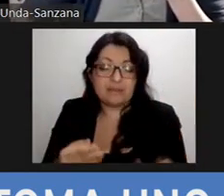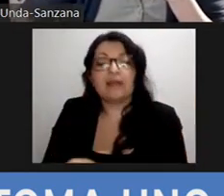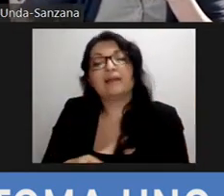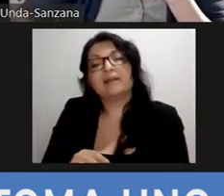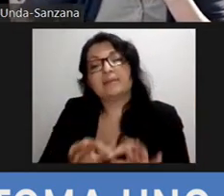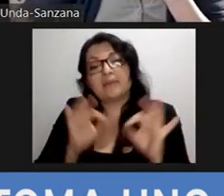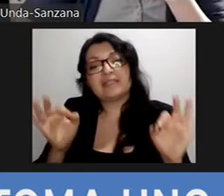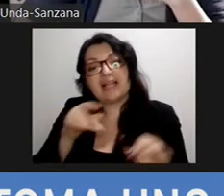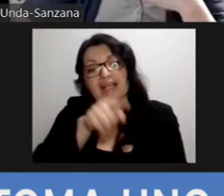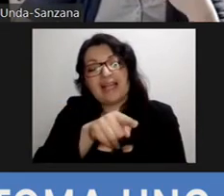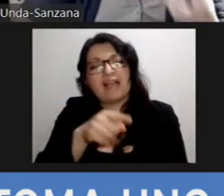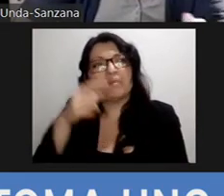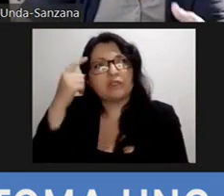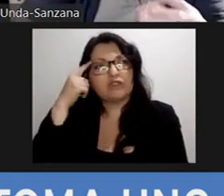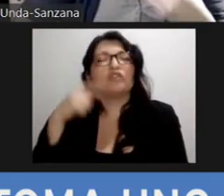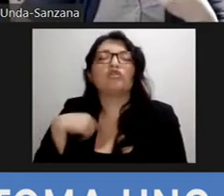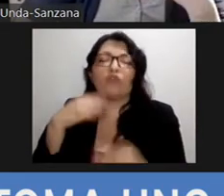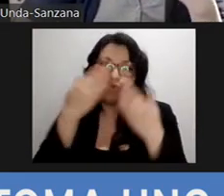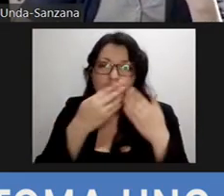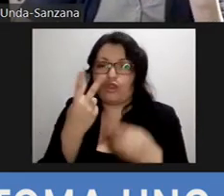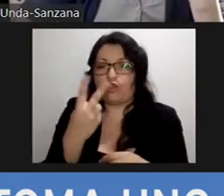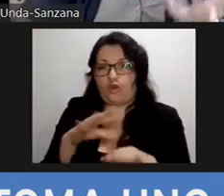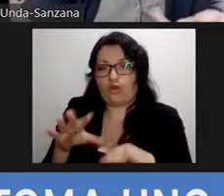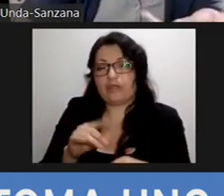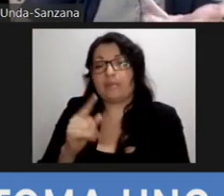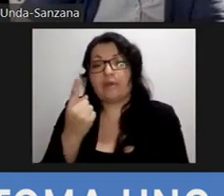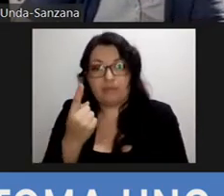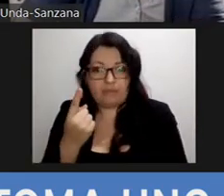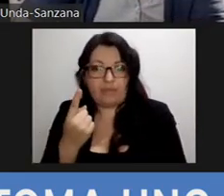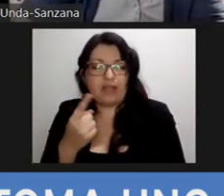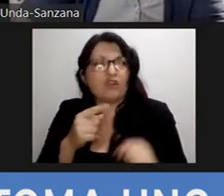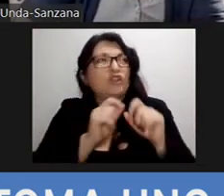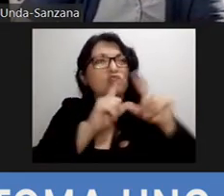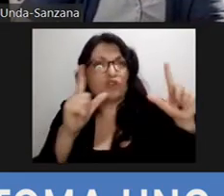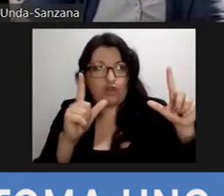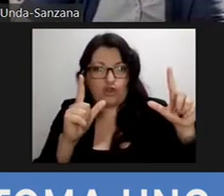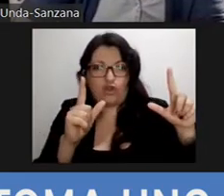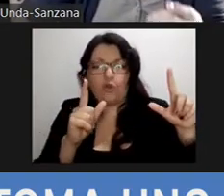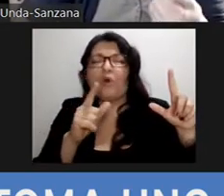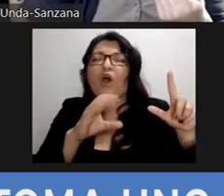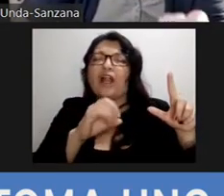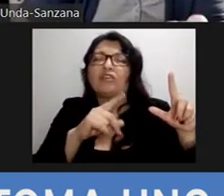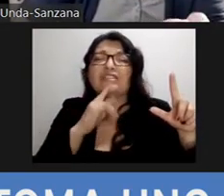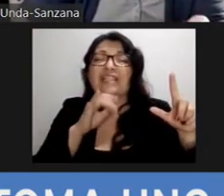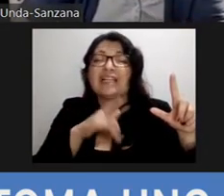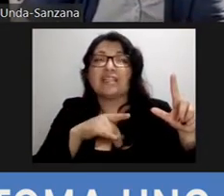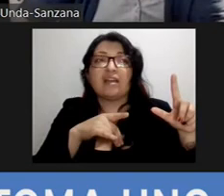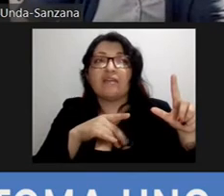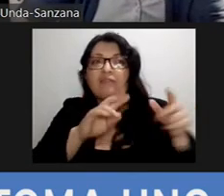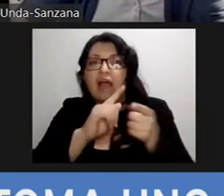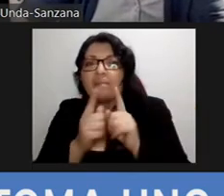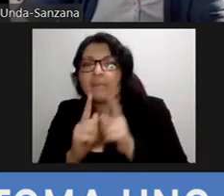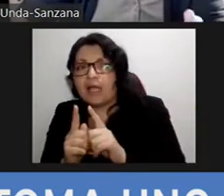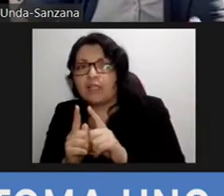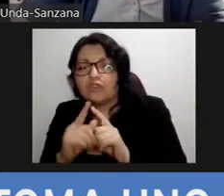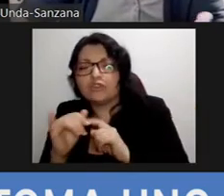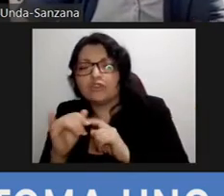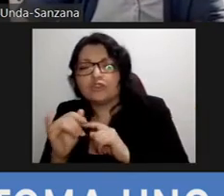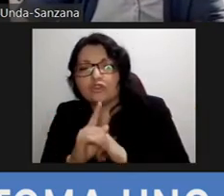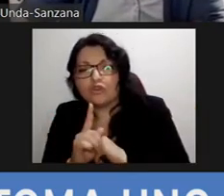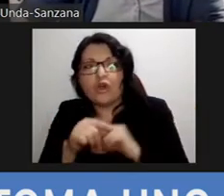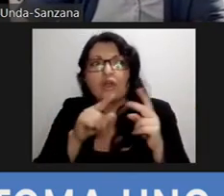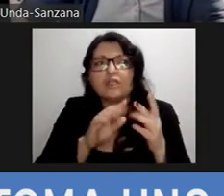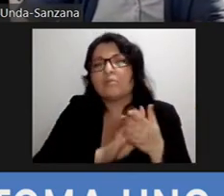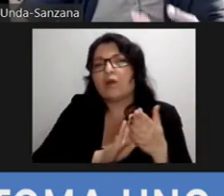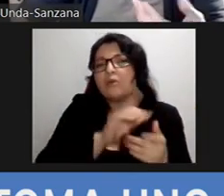y particularmente se planteó estudiar dos cosas. Lo primero, si cambiaba el valor de la constante solar en el tiempo, y si es que ese cambio existía, si